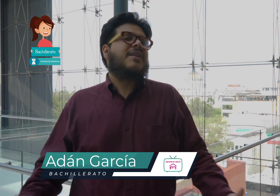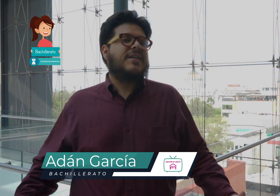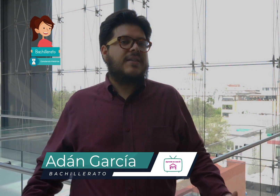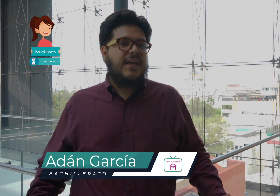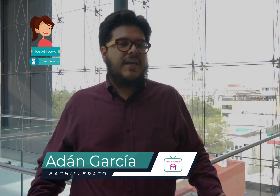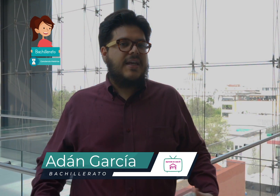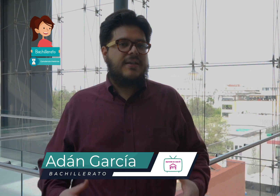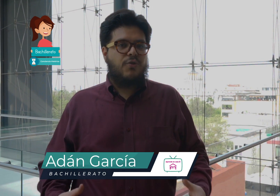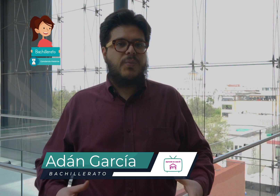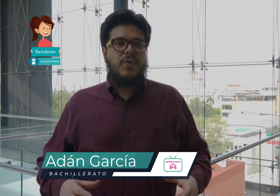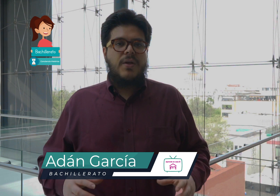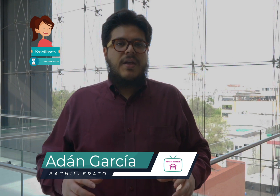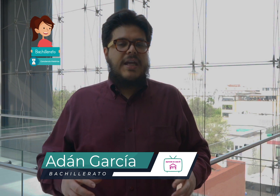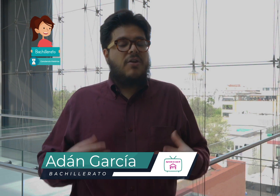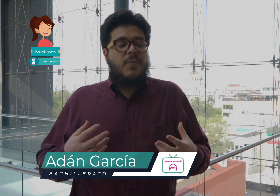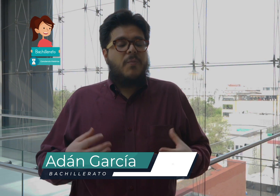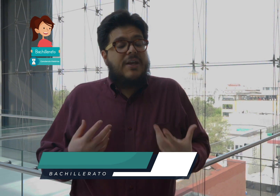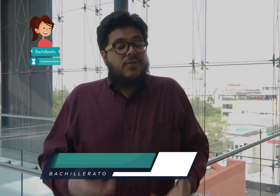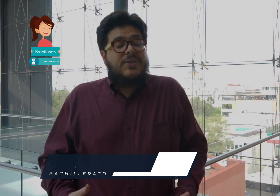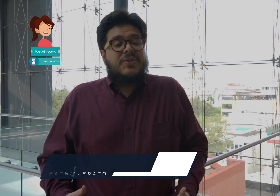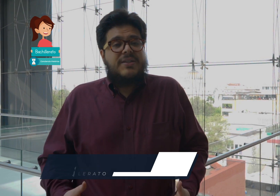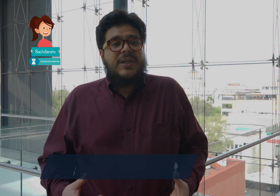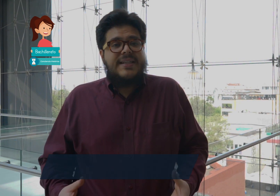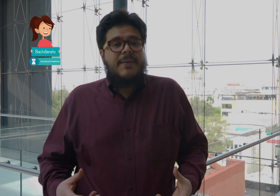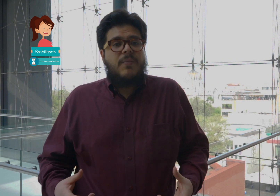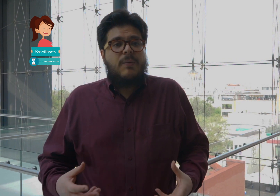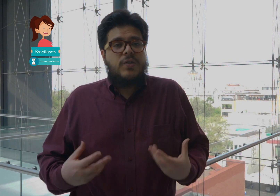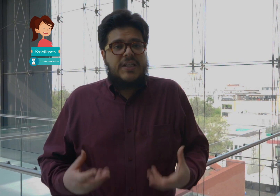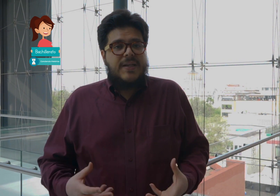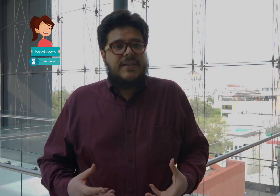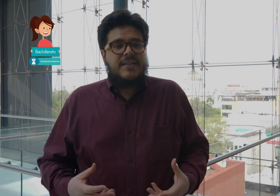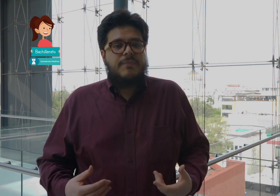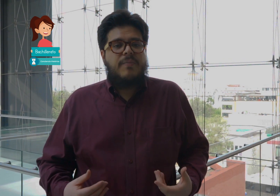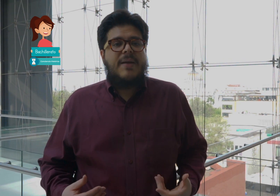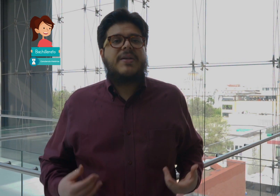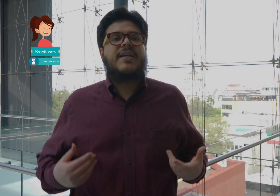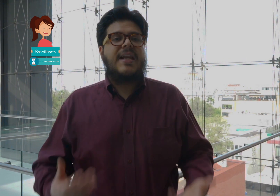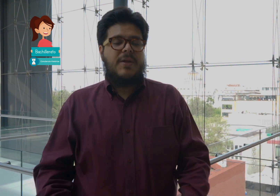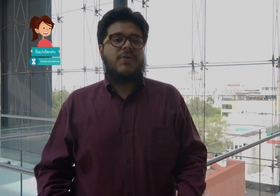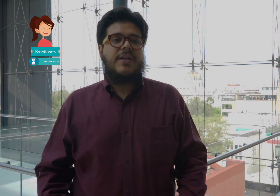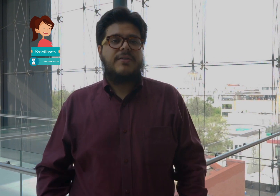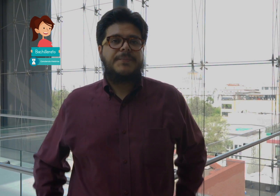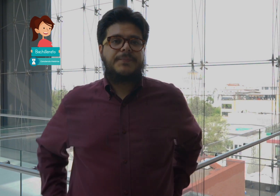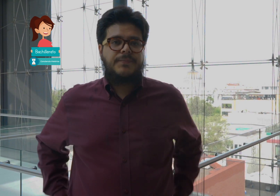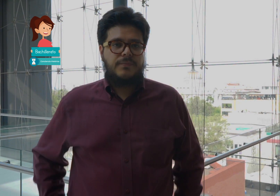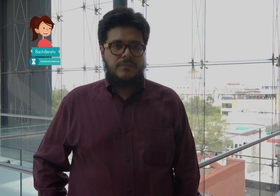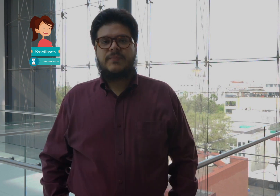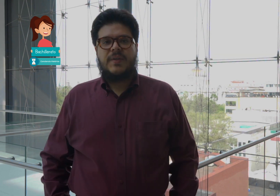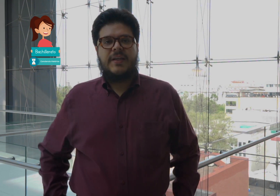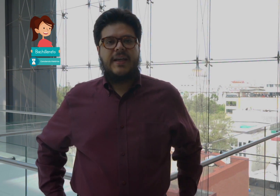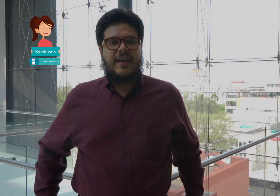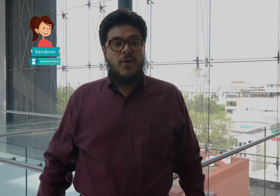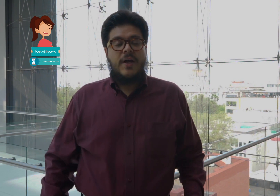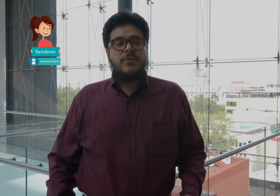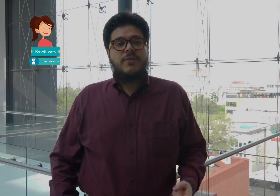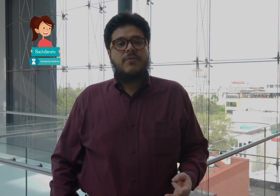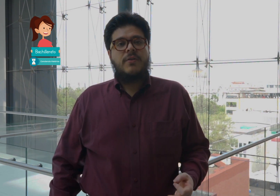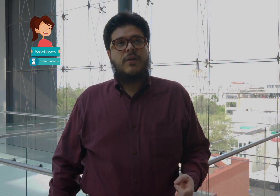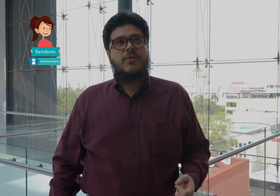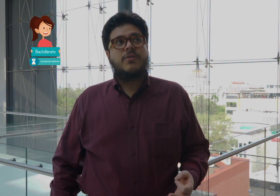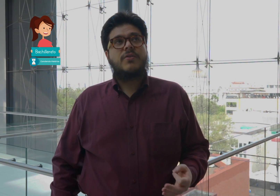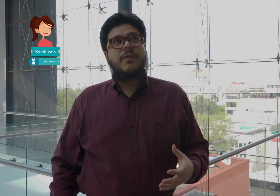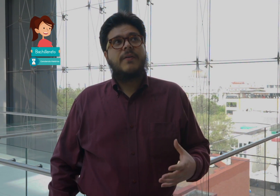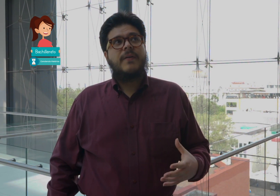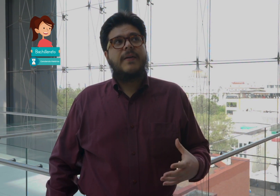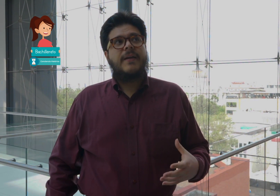las víctimas de este grupo. Y lo peligroso de esto es que se utiliza muchas veces para perseguir a minorías. El Holocausto es